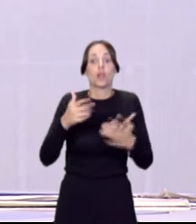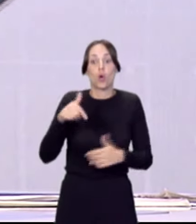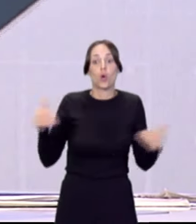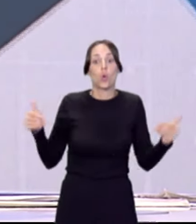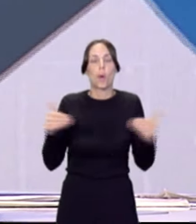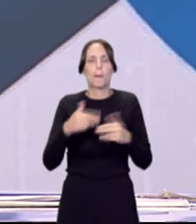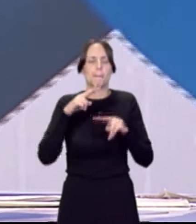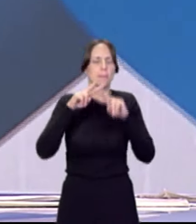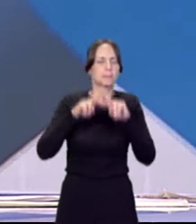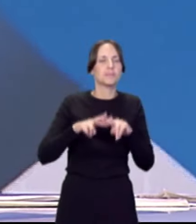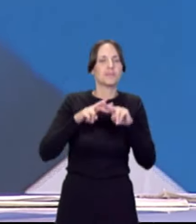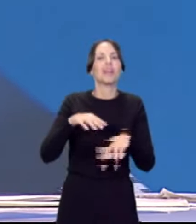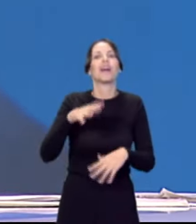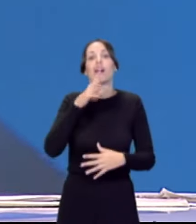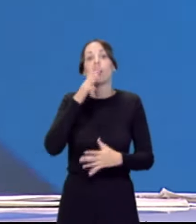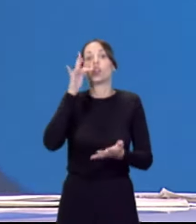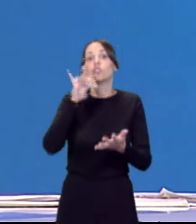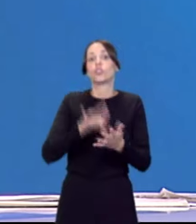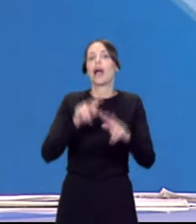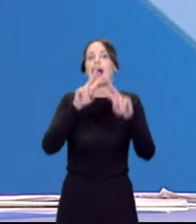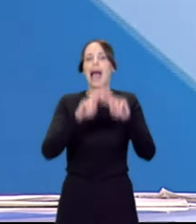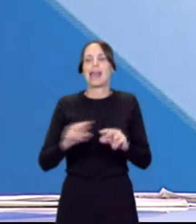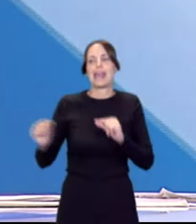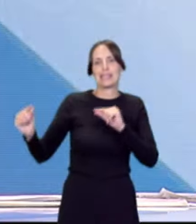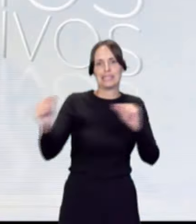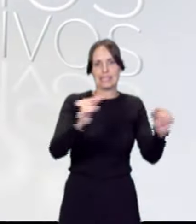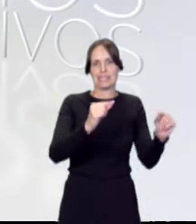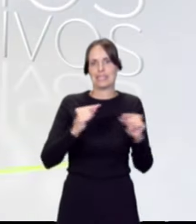y vamos ya con el análisis en Buenos Días Canarias.